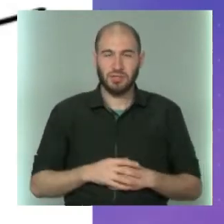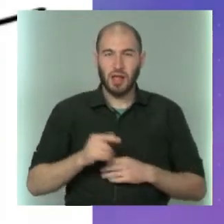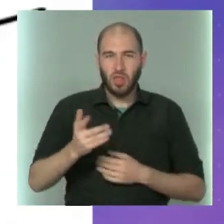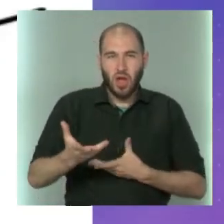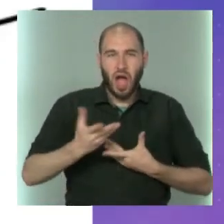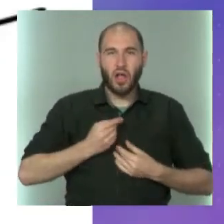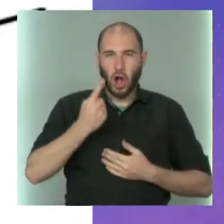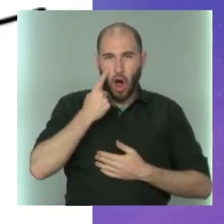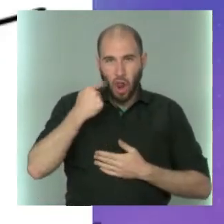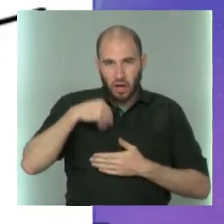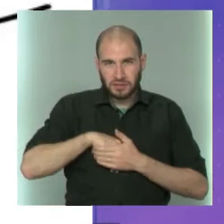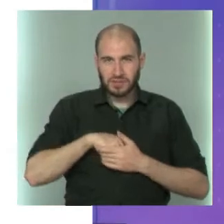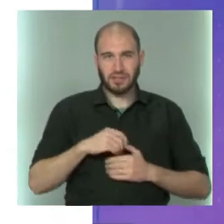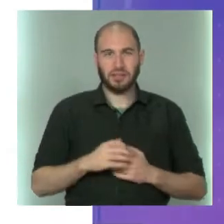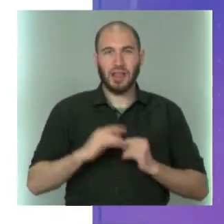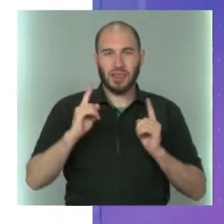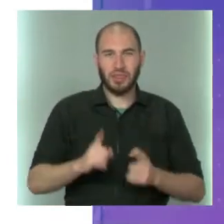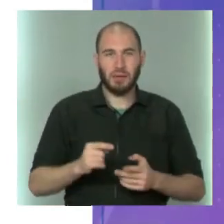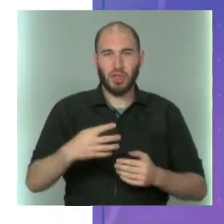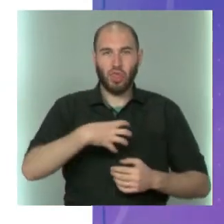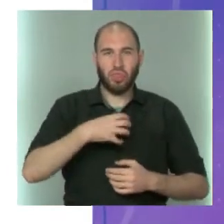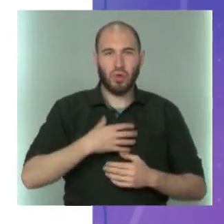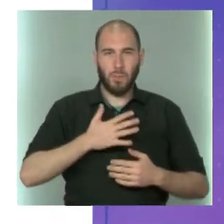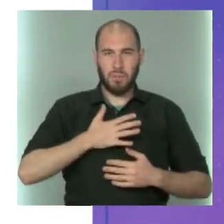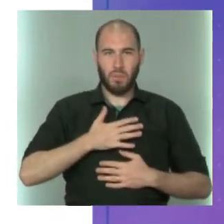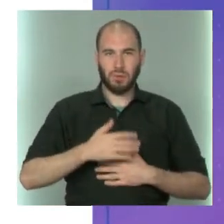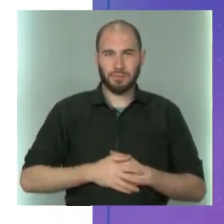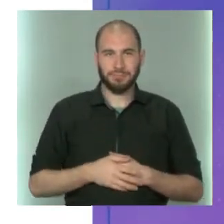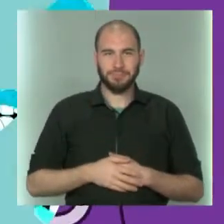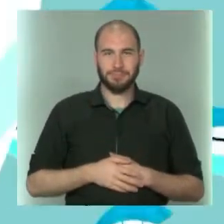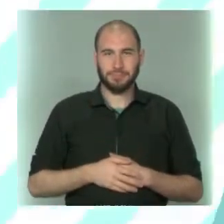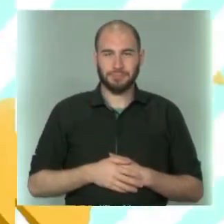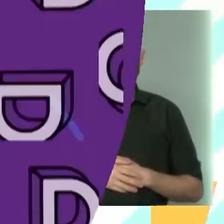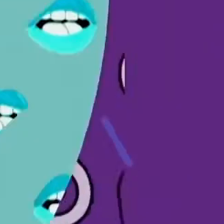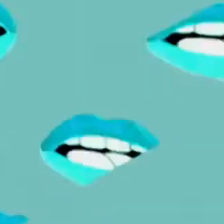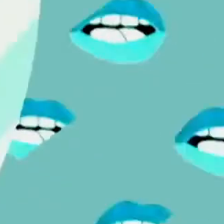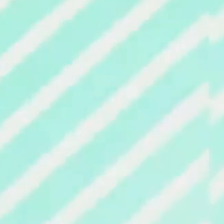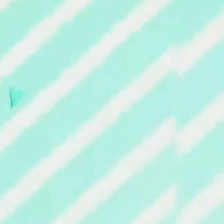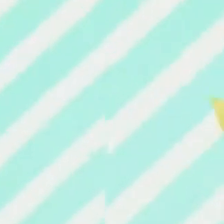permiten autoconocernos y así ser más dueños de nuestras vidas.